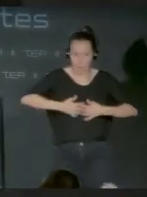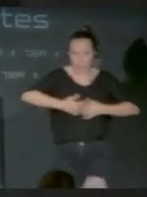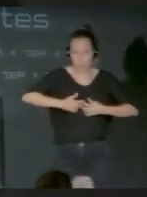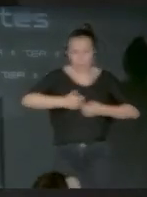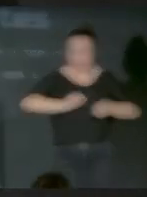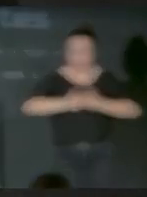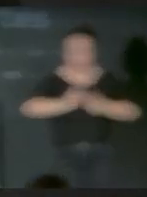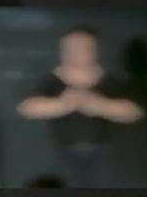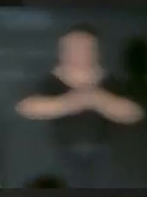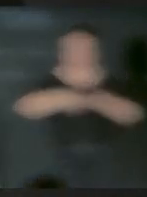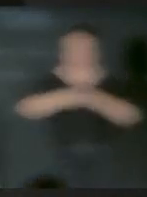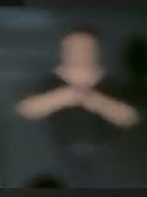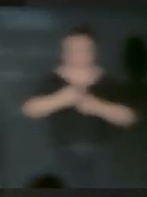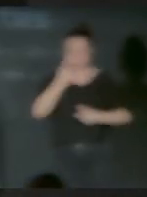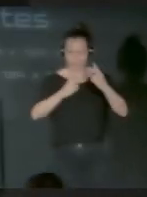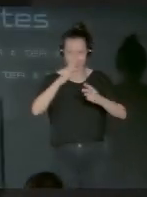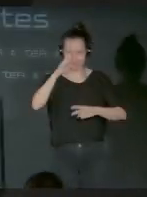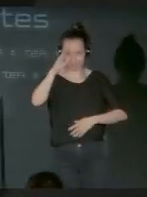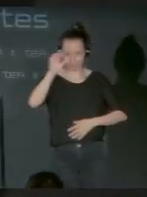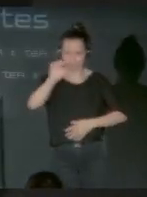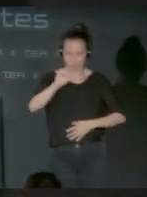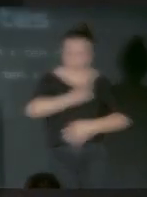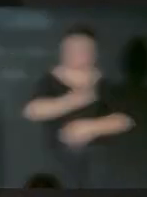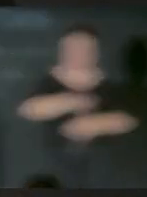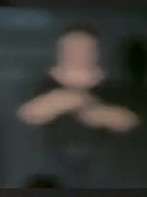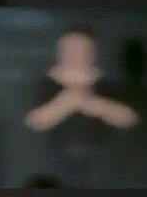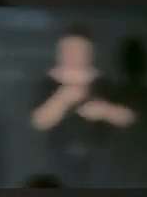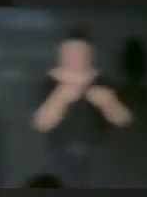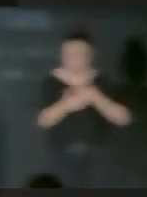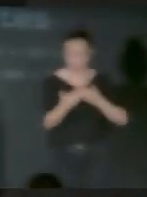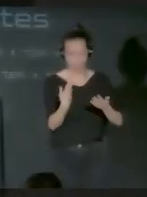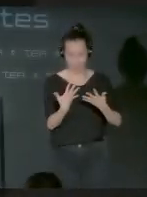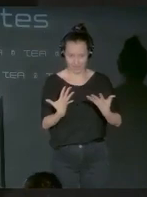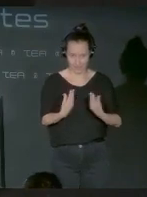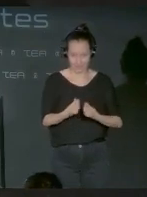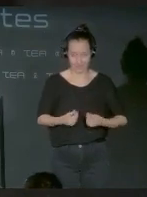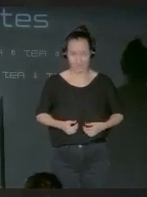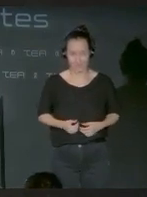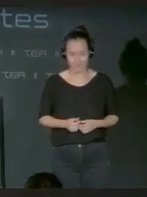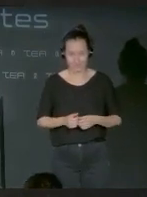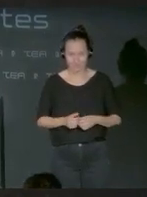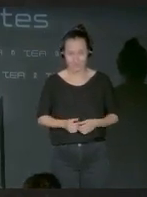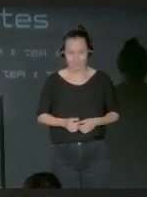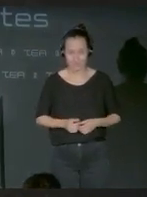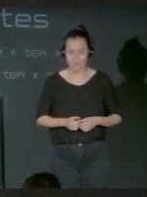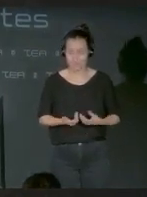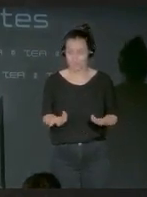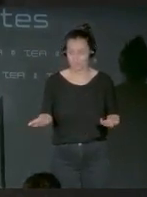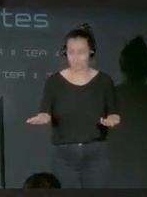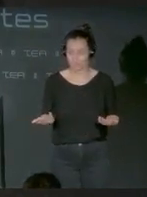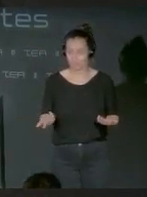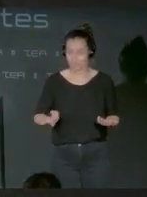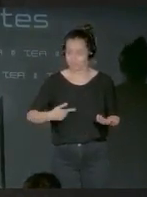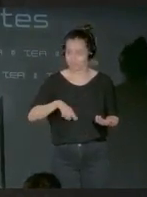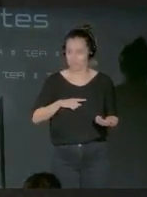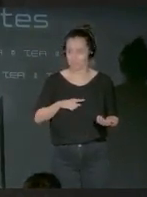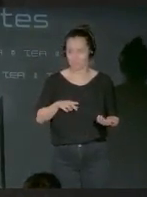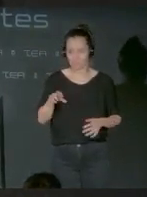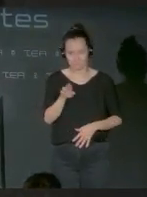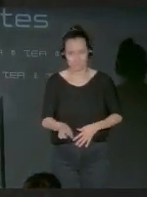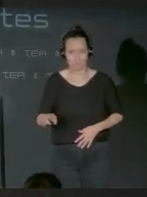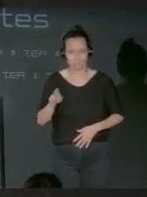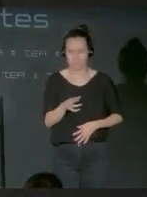escucharnos y hablar juntos de nuestro futuro Y es que como no nos cansamos nunca de